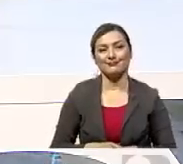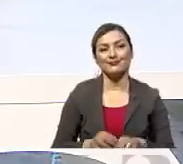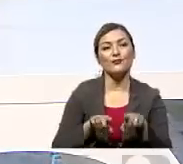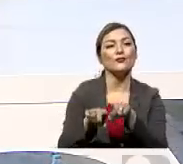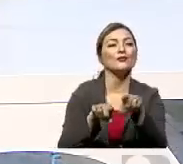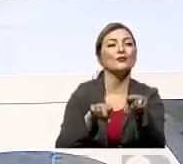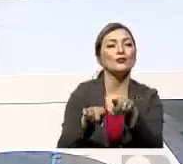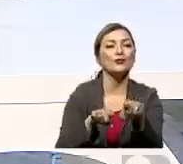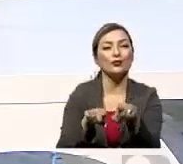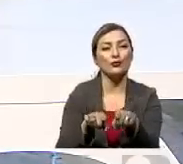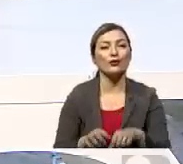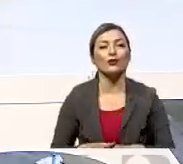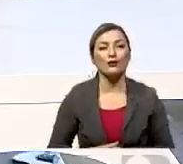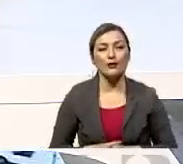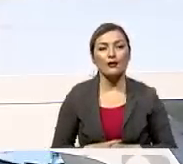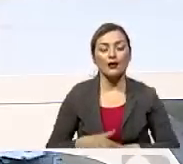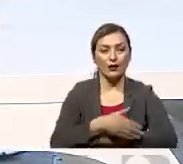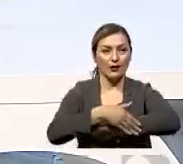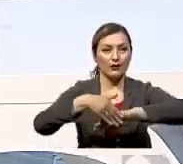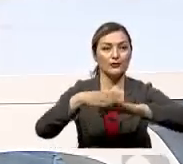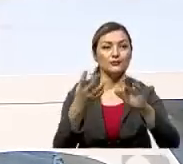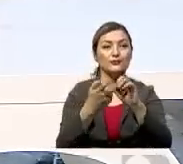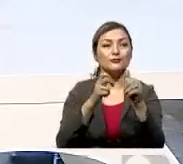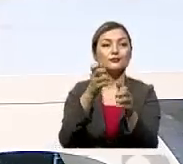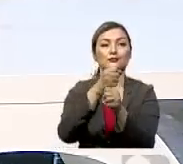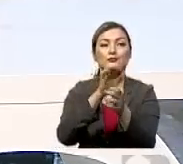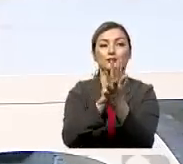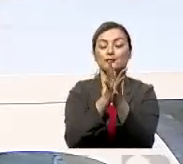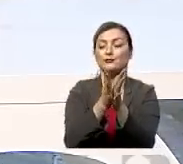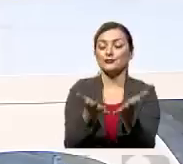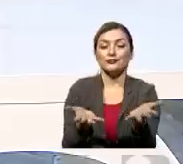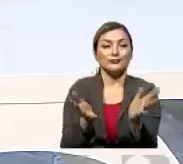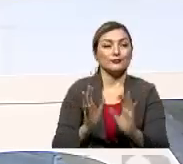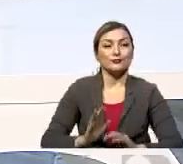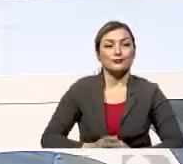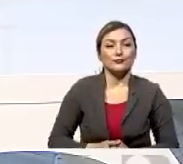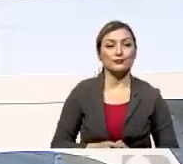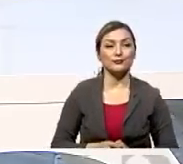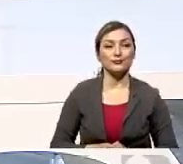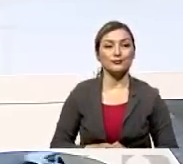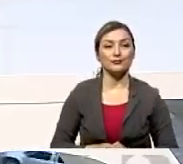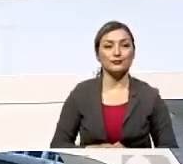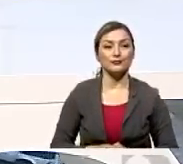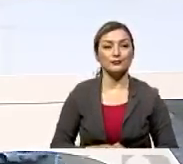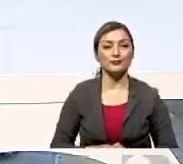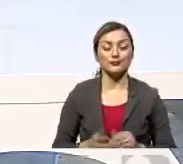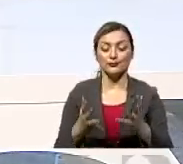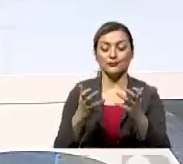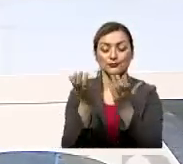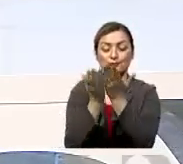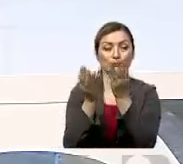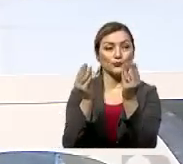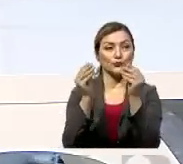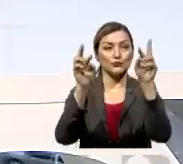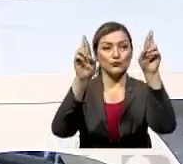con otros buses también en las avenidas, esto genera también inseguridad en los usuarios y obviamente todos queremos un servicio de calidad. Ojalá y